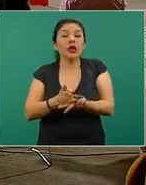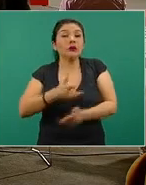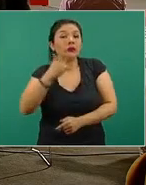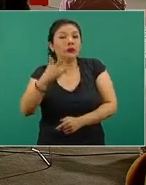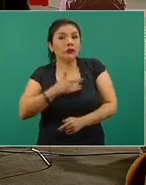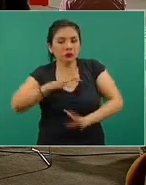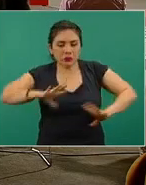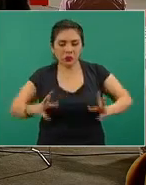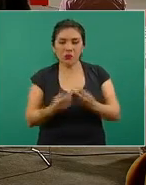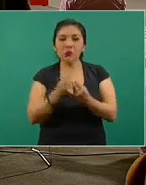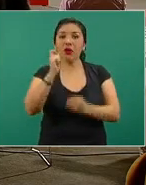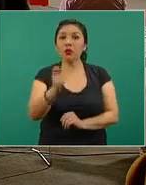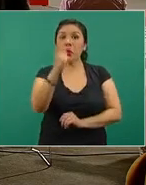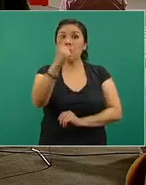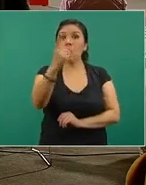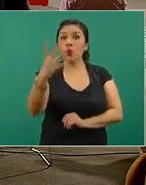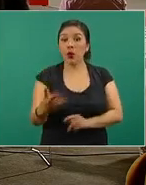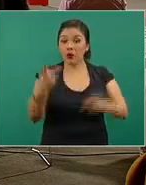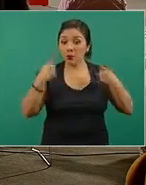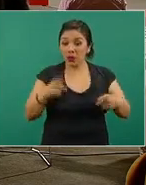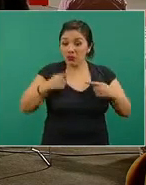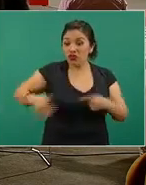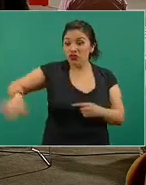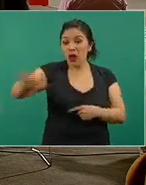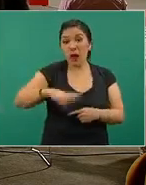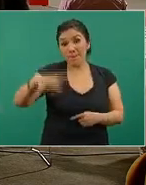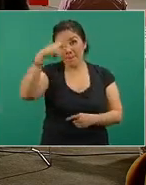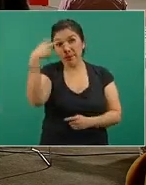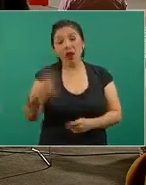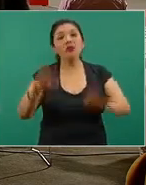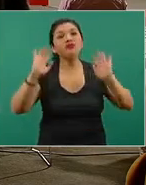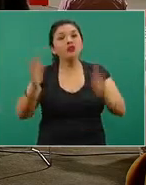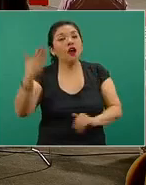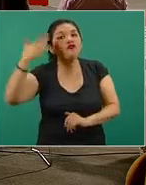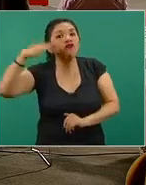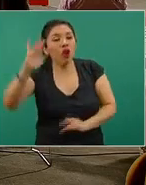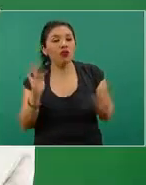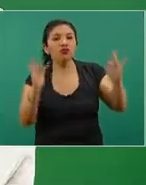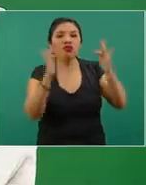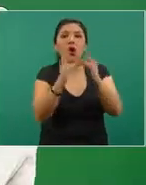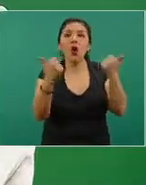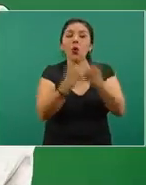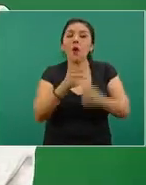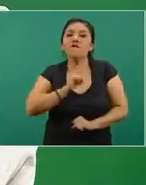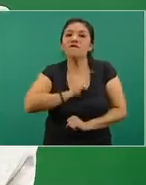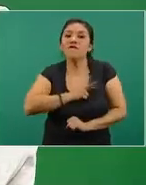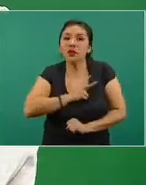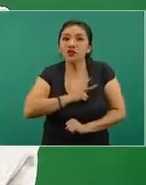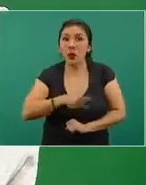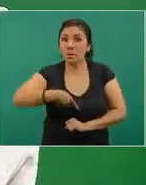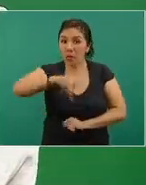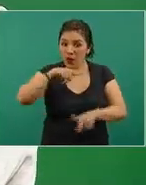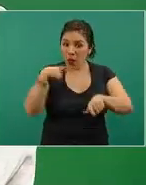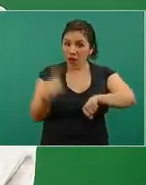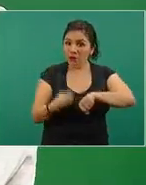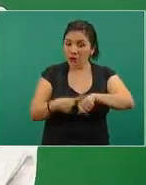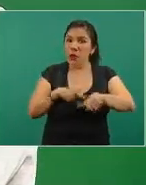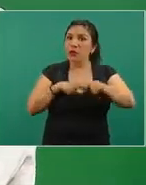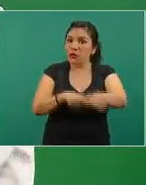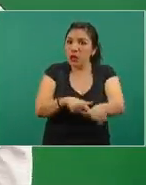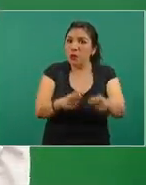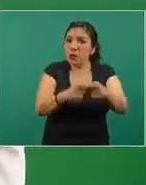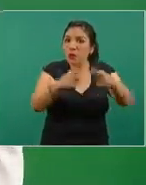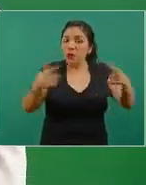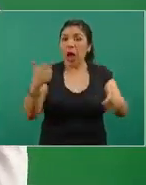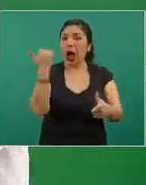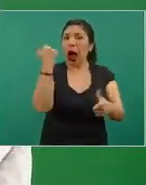fue 1/4 parte de las personas mexicanas ya habían tenido contacto con el virus. Pero ha seguido la epidemia. Después de ese